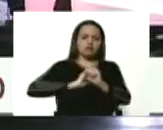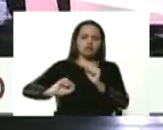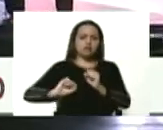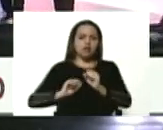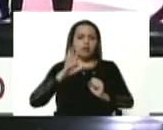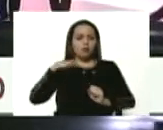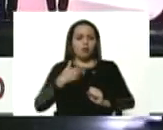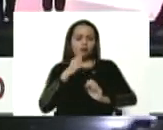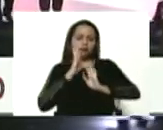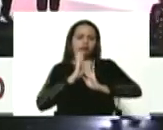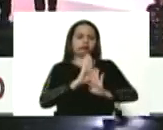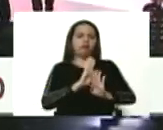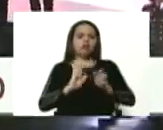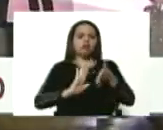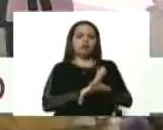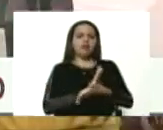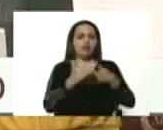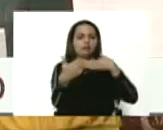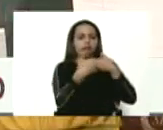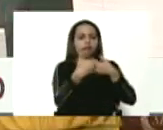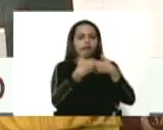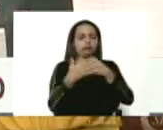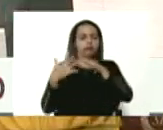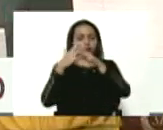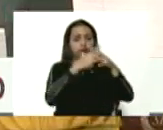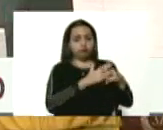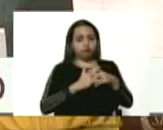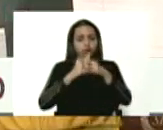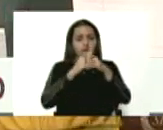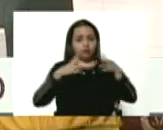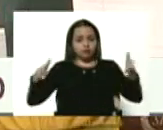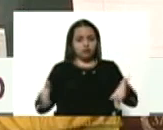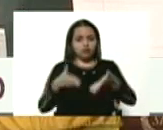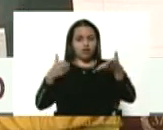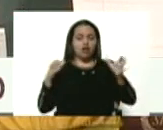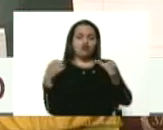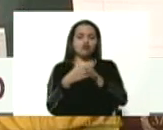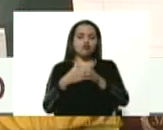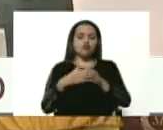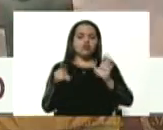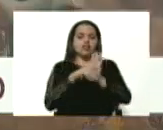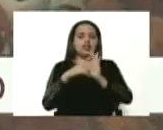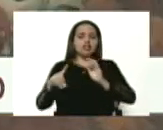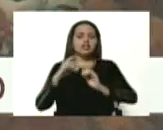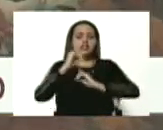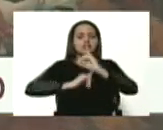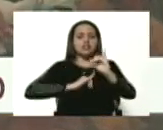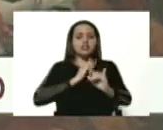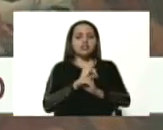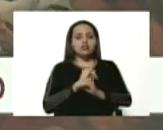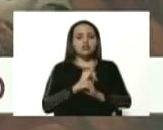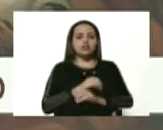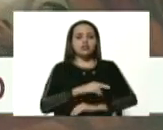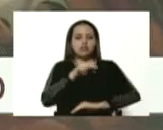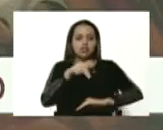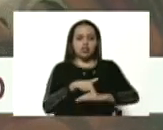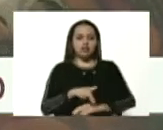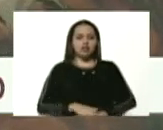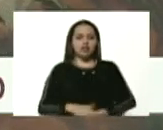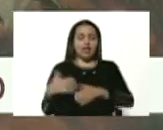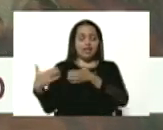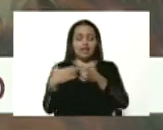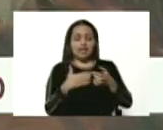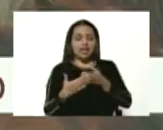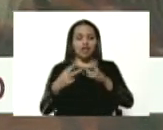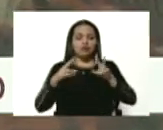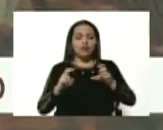hacer frente a las actuales agresiones del imperialismo impulsado por la derecha nacional e internacional. Ante esta nueva guerra de